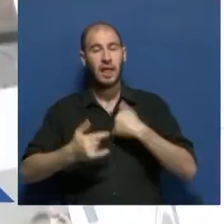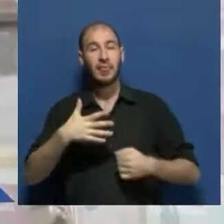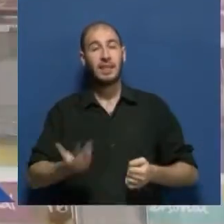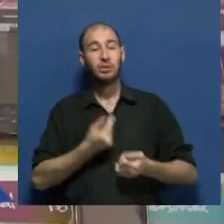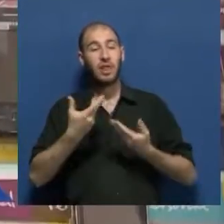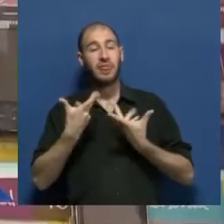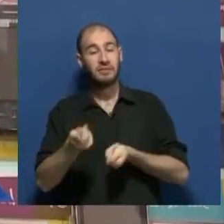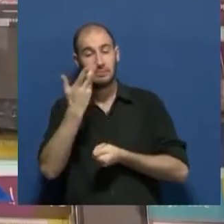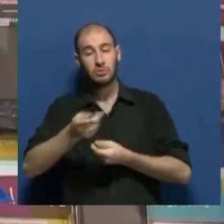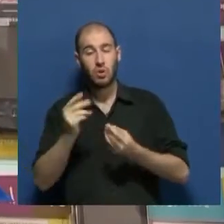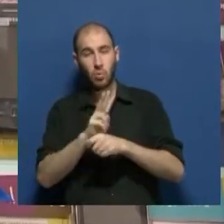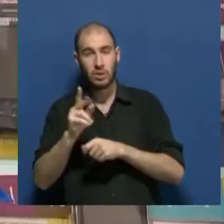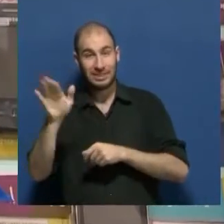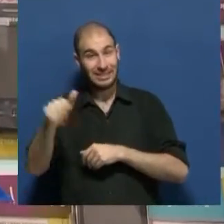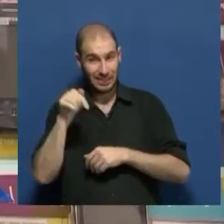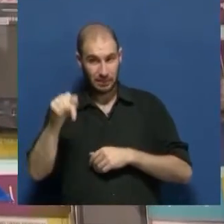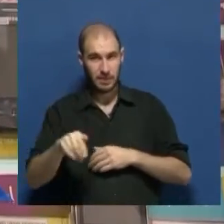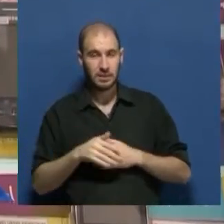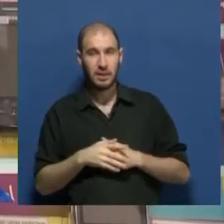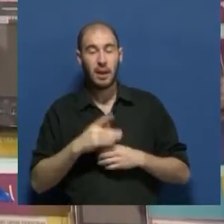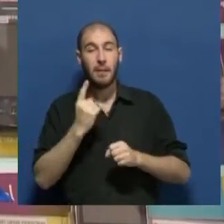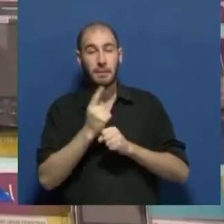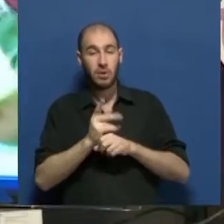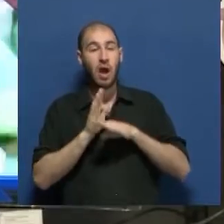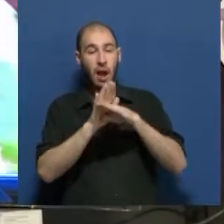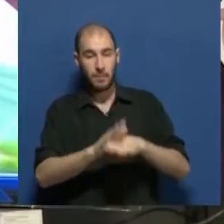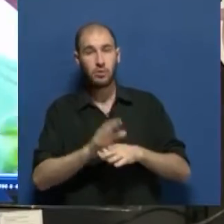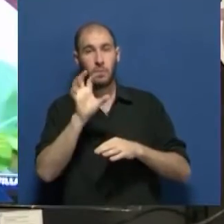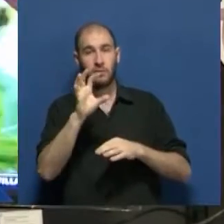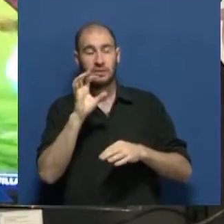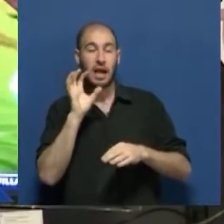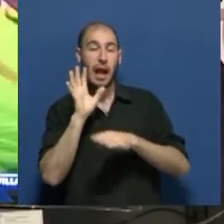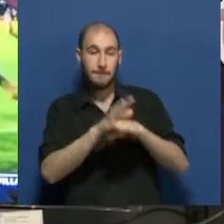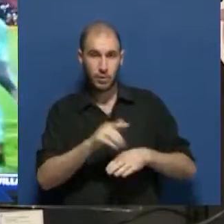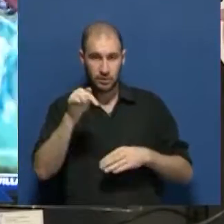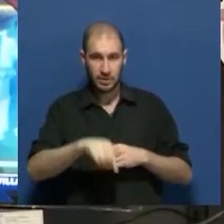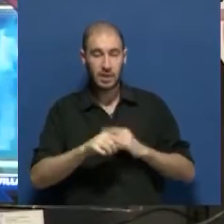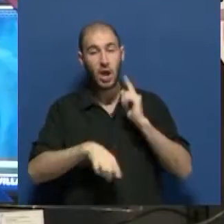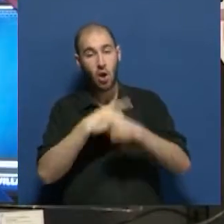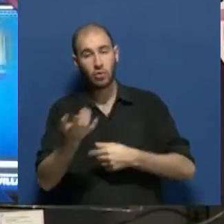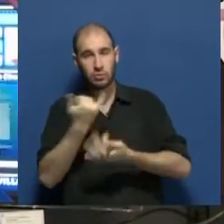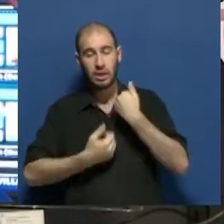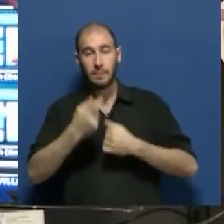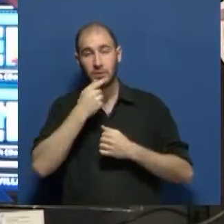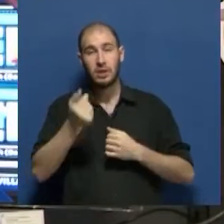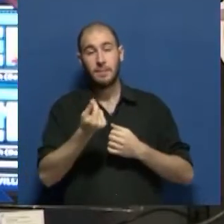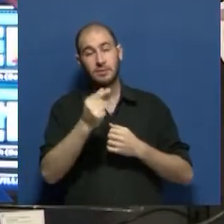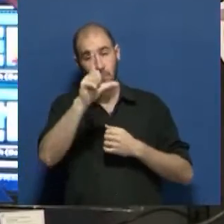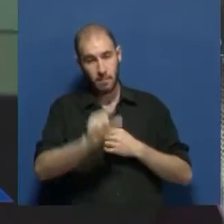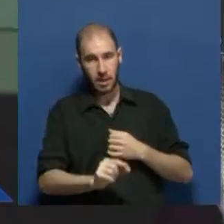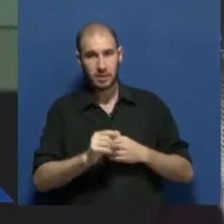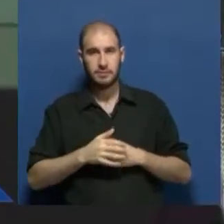de Defensa del Consumidor, por eso la citación, primero de avalar por parte de la provincia este programa, y lo otro decir que en Mendoza habían bajado los